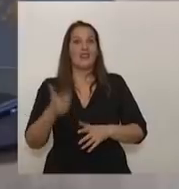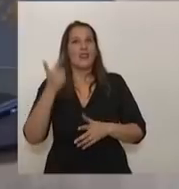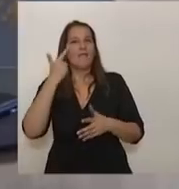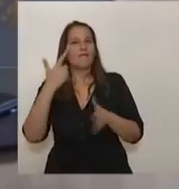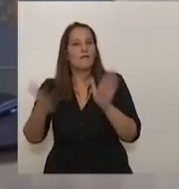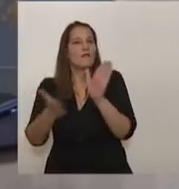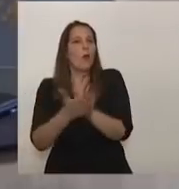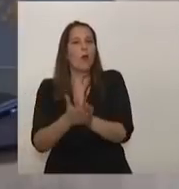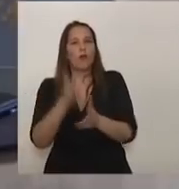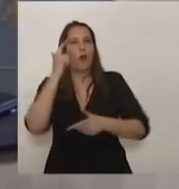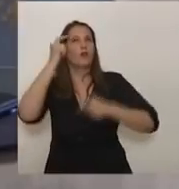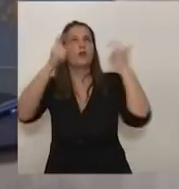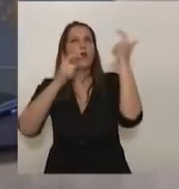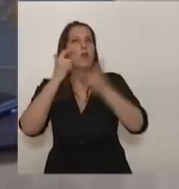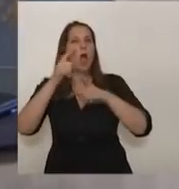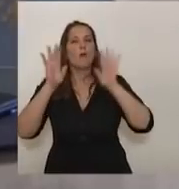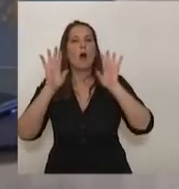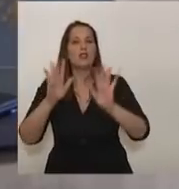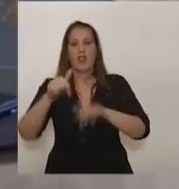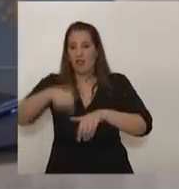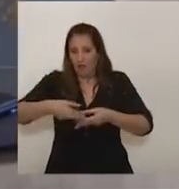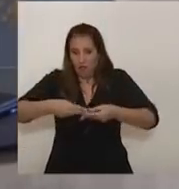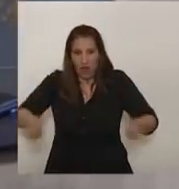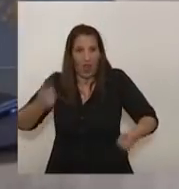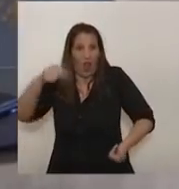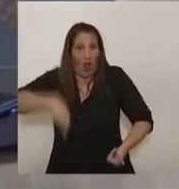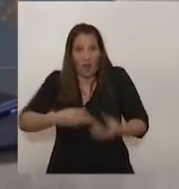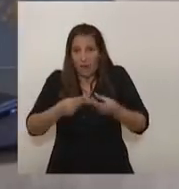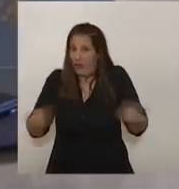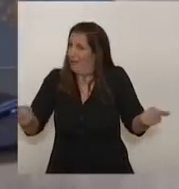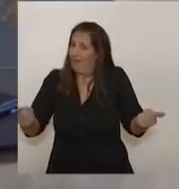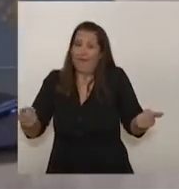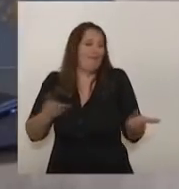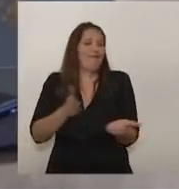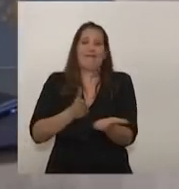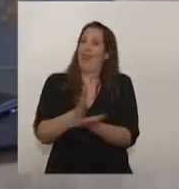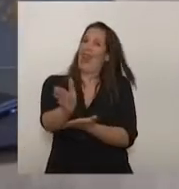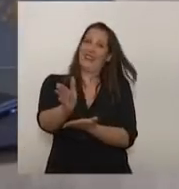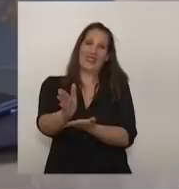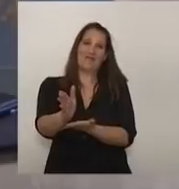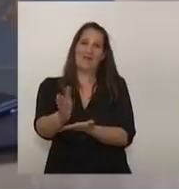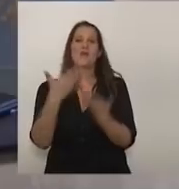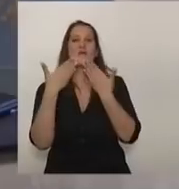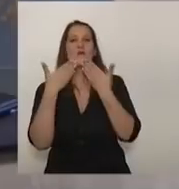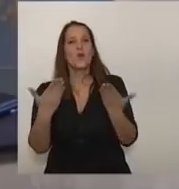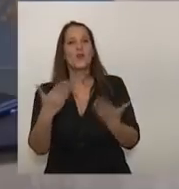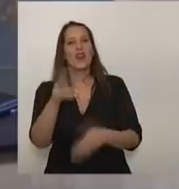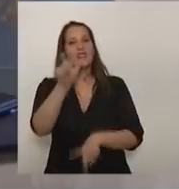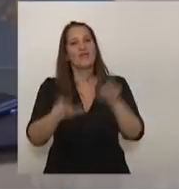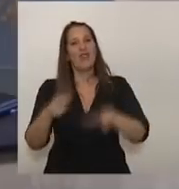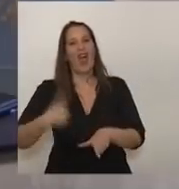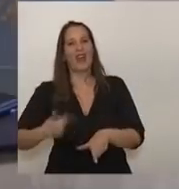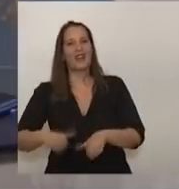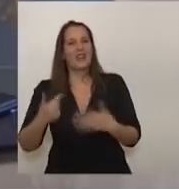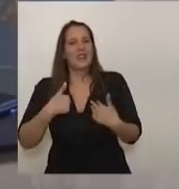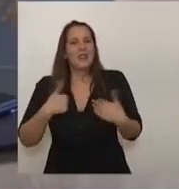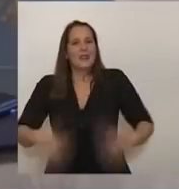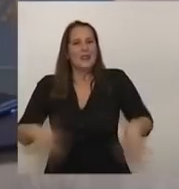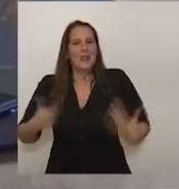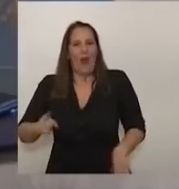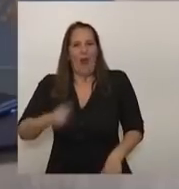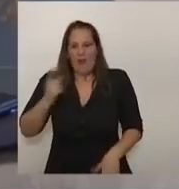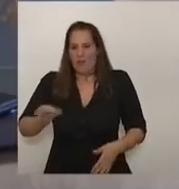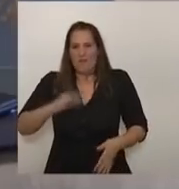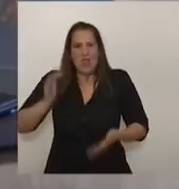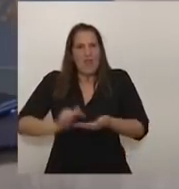juntos no se termina hoy ni nunca. Muchas gracias, argentinos. Este fue un honor, el honor más